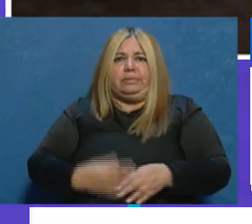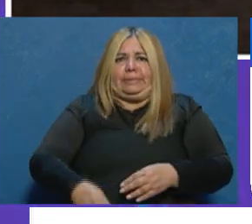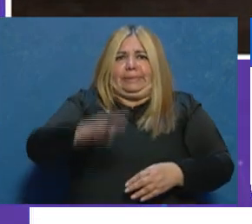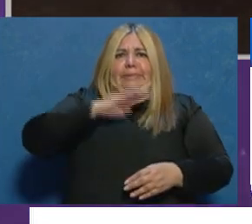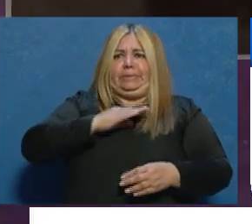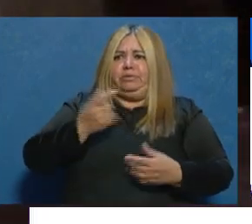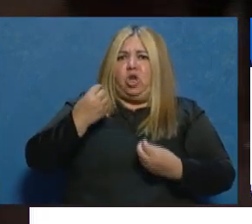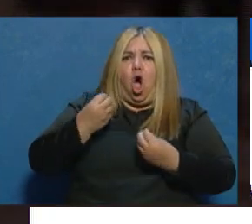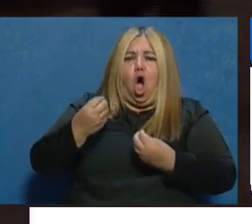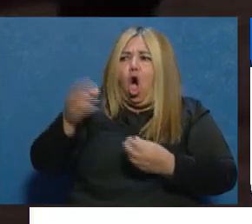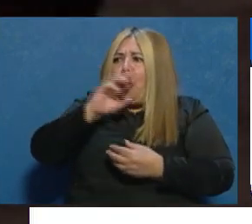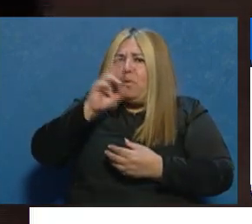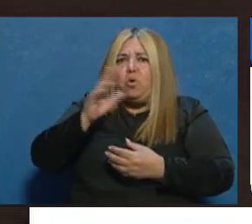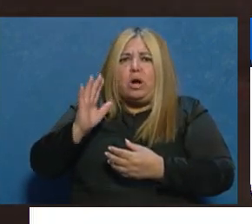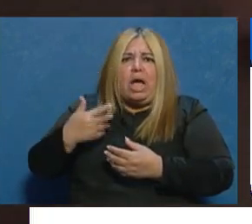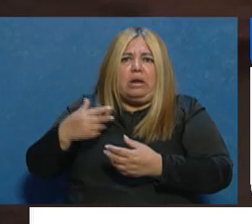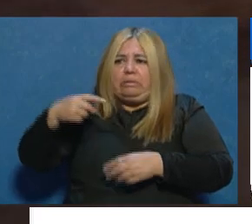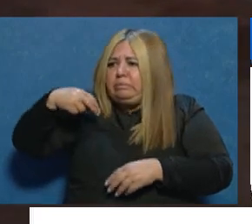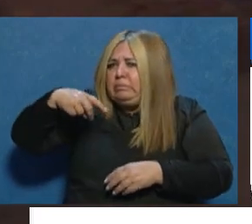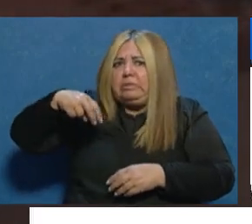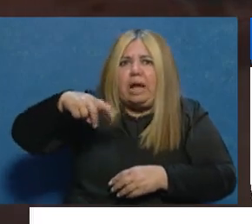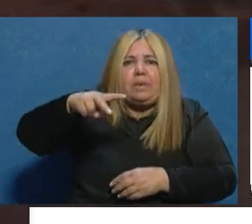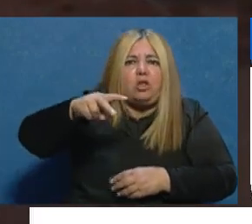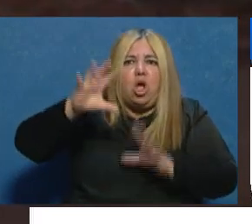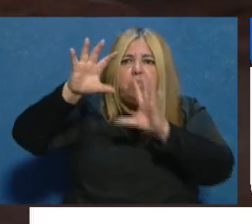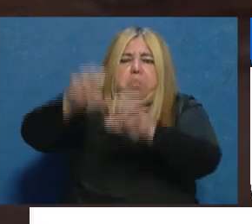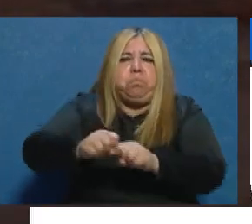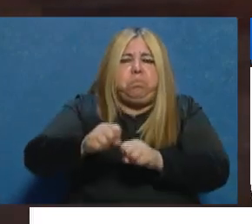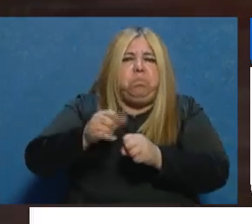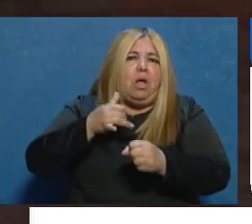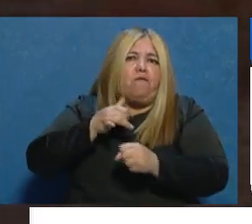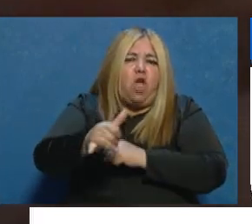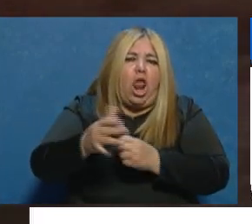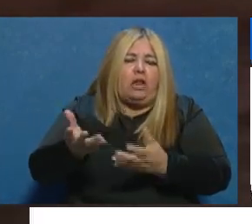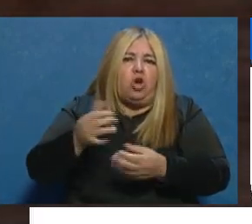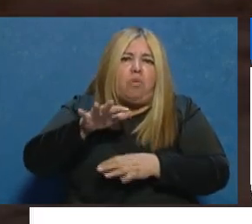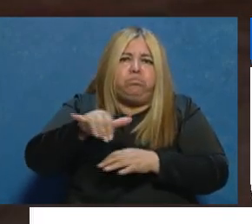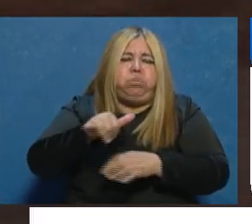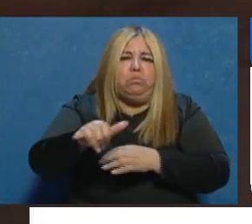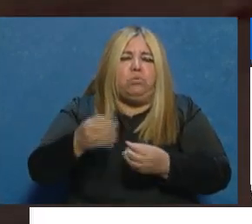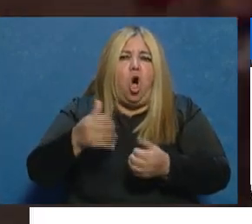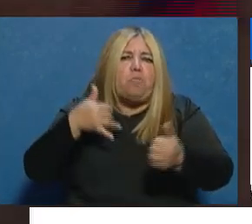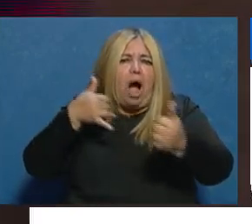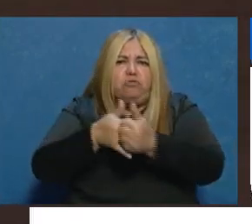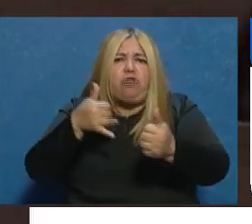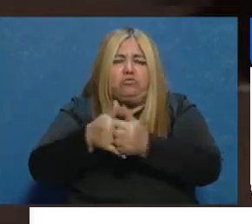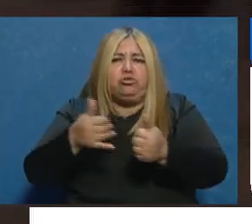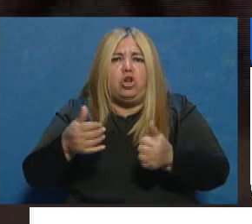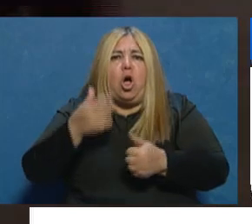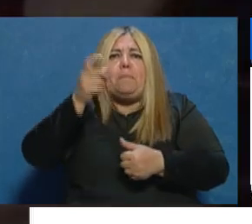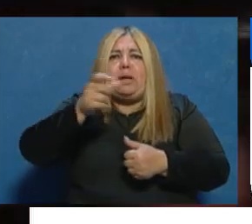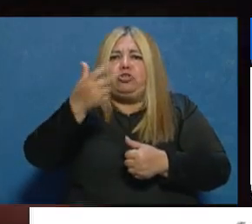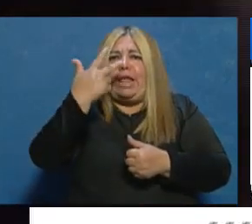situación, en donde una mujer caminando sola por esa zona fue abusada sexualmente por